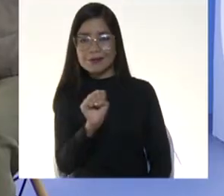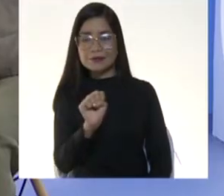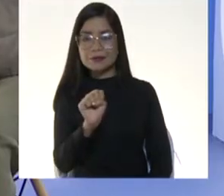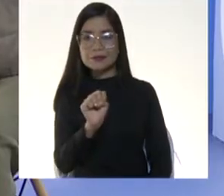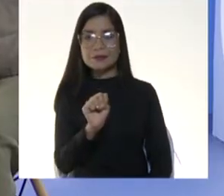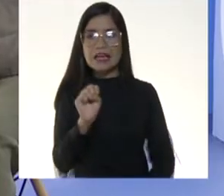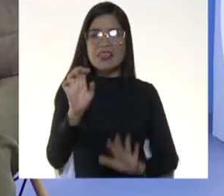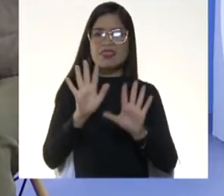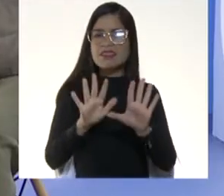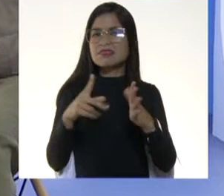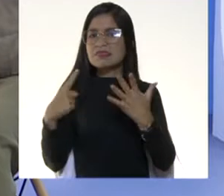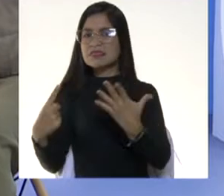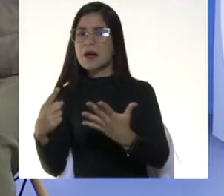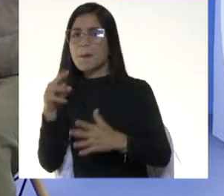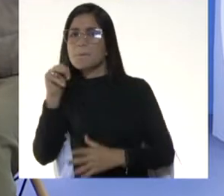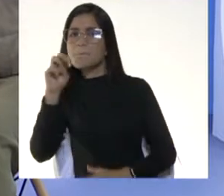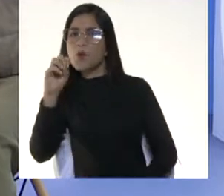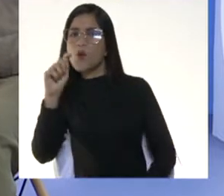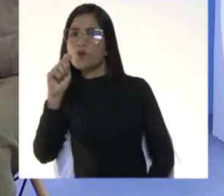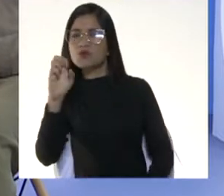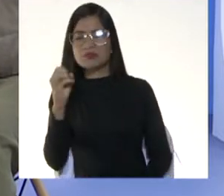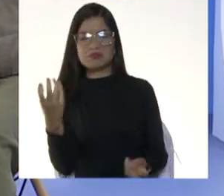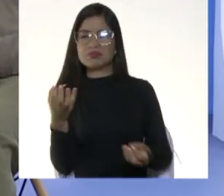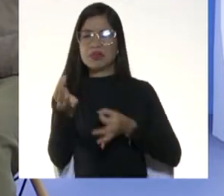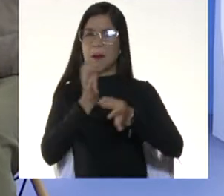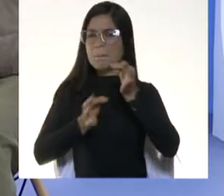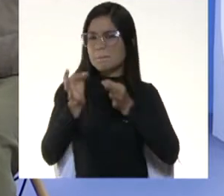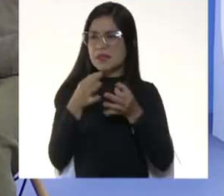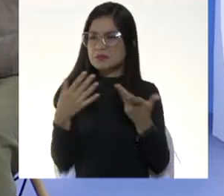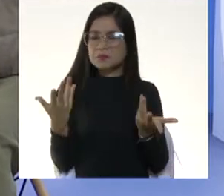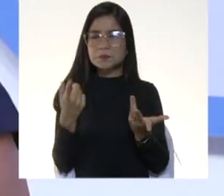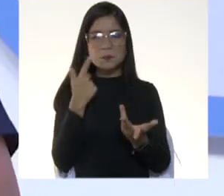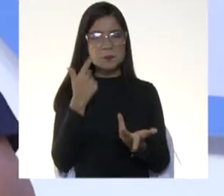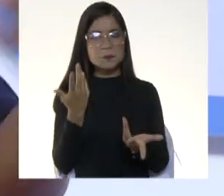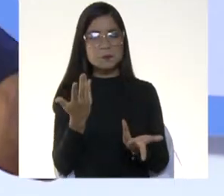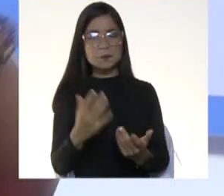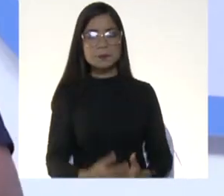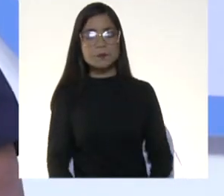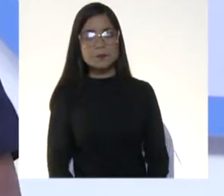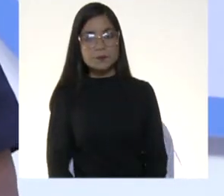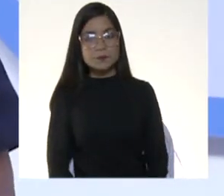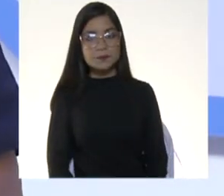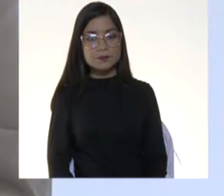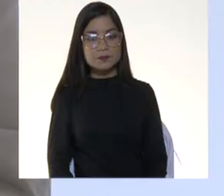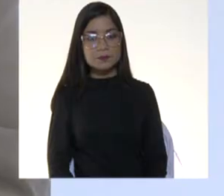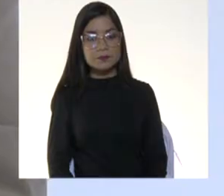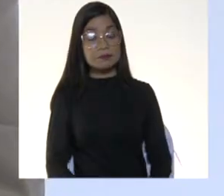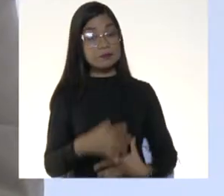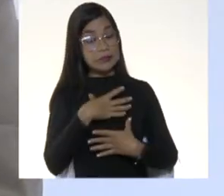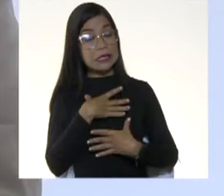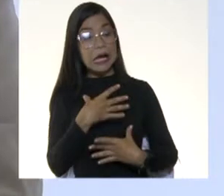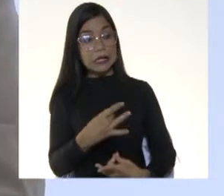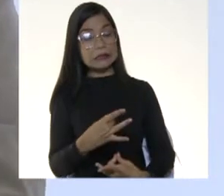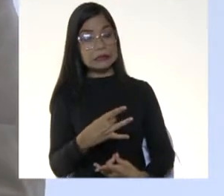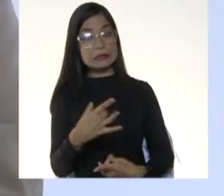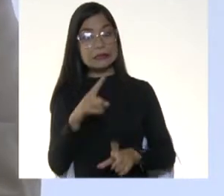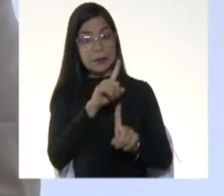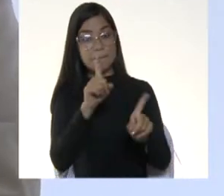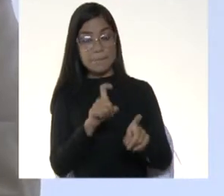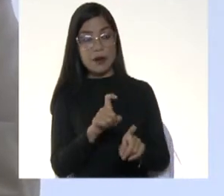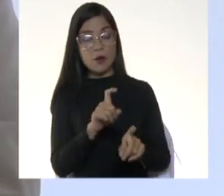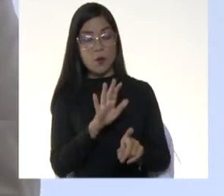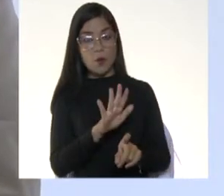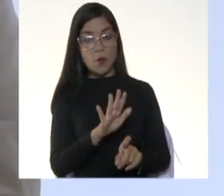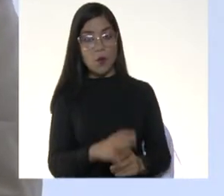No, vamos entonces a escuchar al profe qué nos tiene que decir con respecto a la pedagogía productiva. Profe. Interesante esa pregunta. Es tanto así